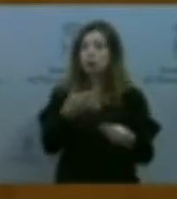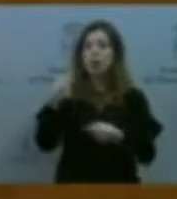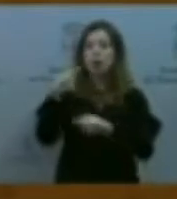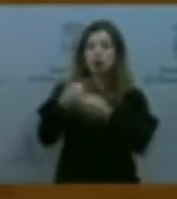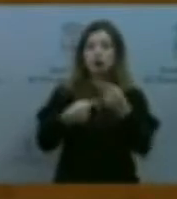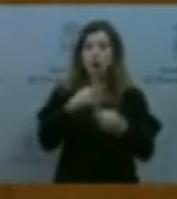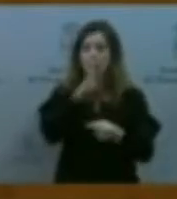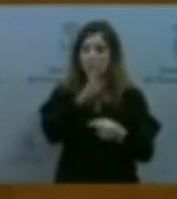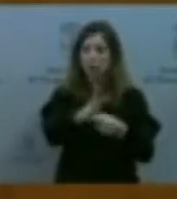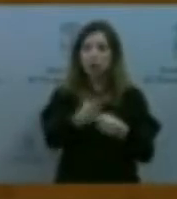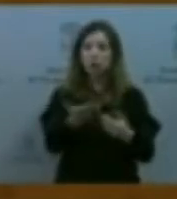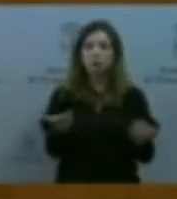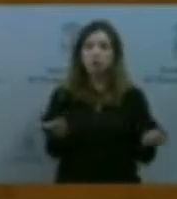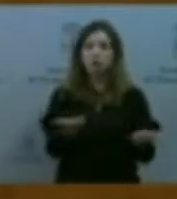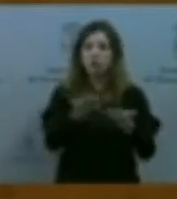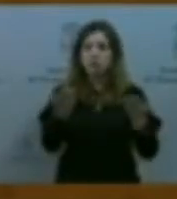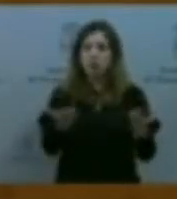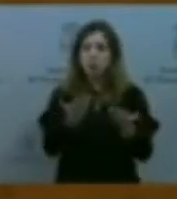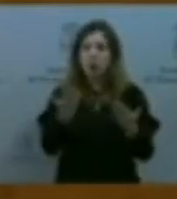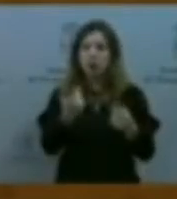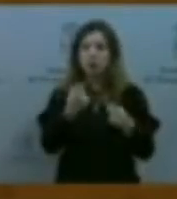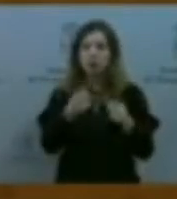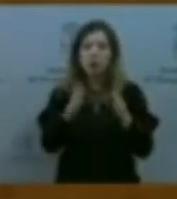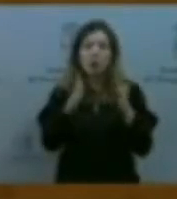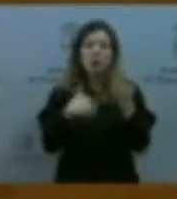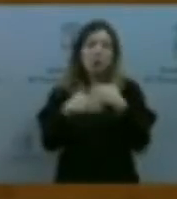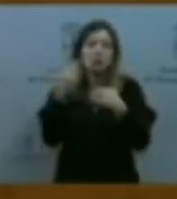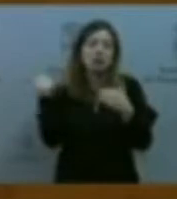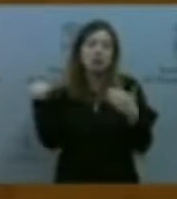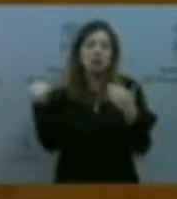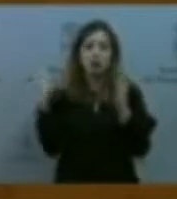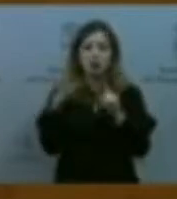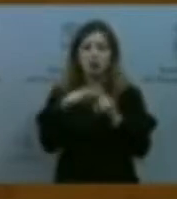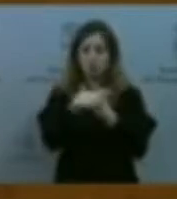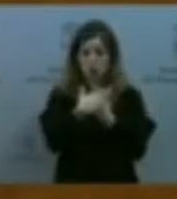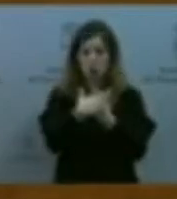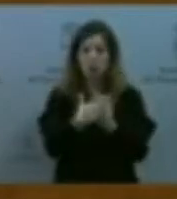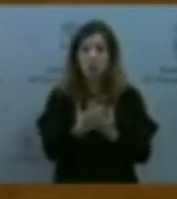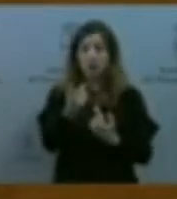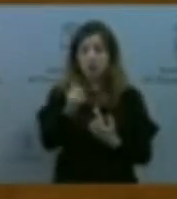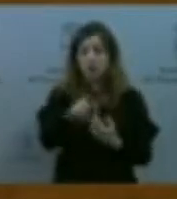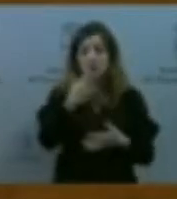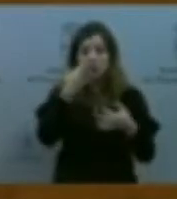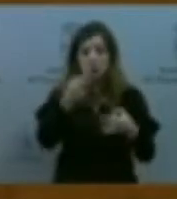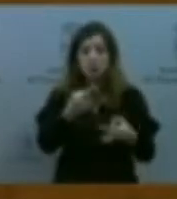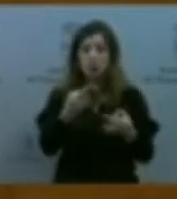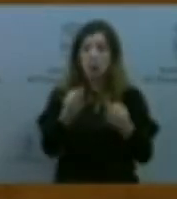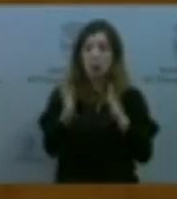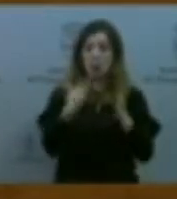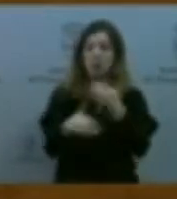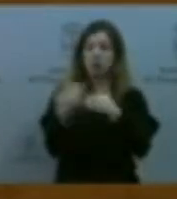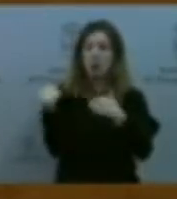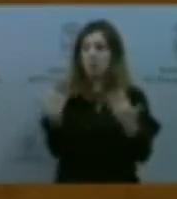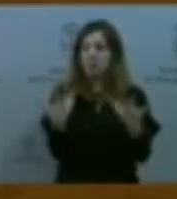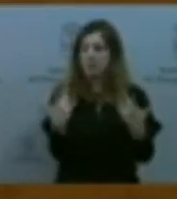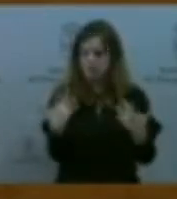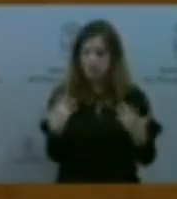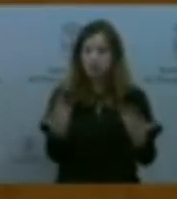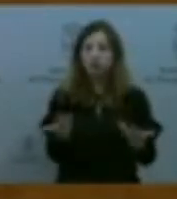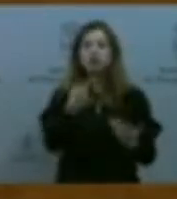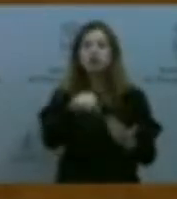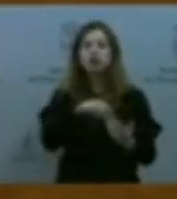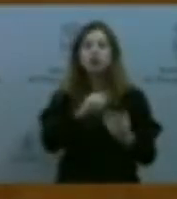del momento y también seguramente las prisas del momento. Nosotros, desde el Partido Popular, ¿cómo concebimos